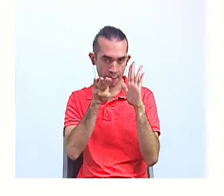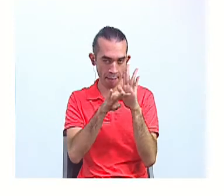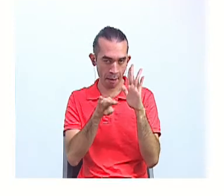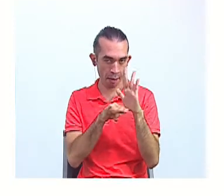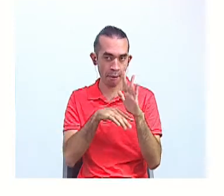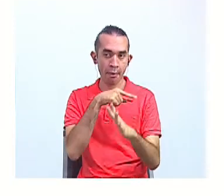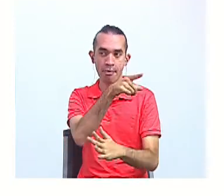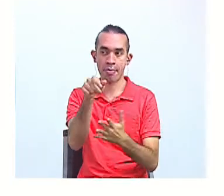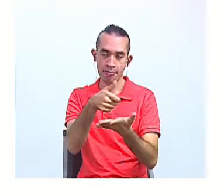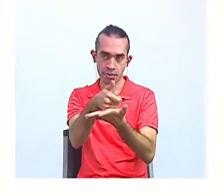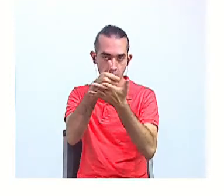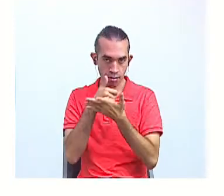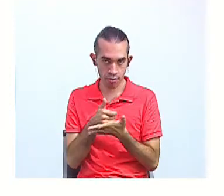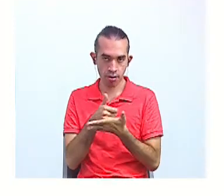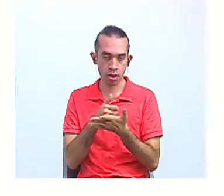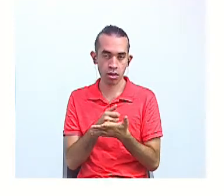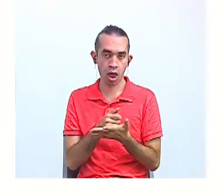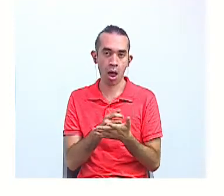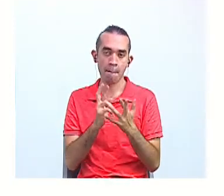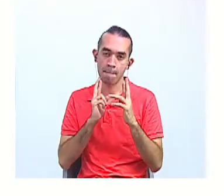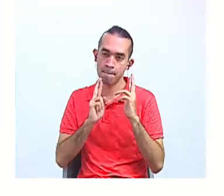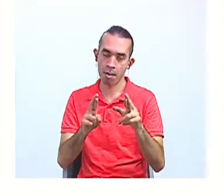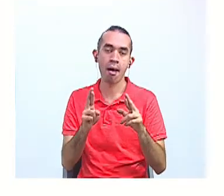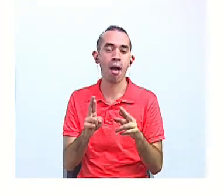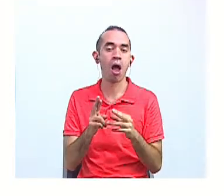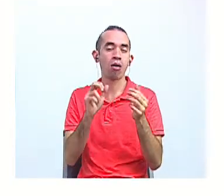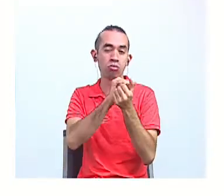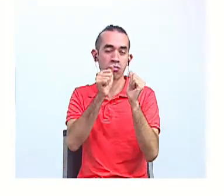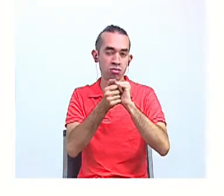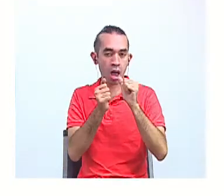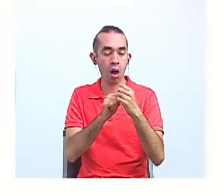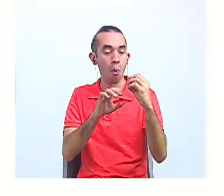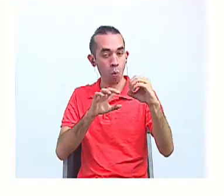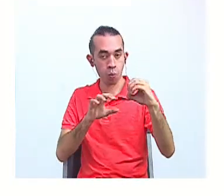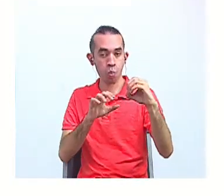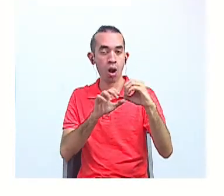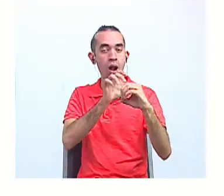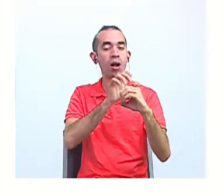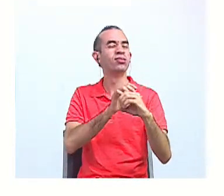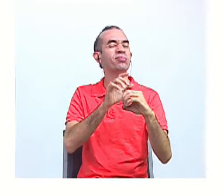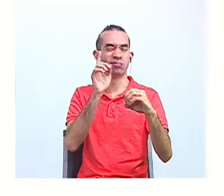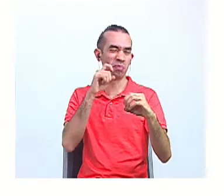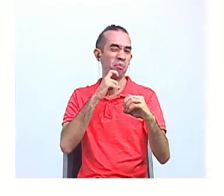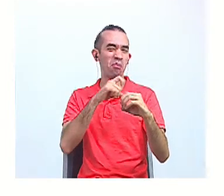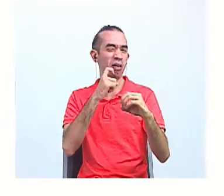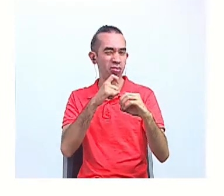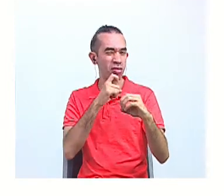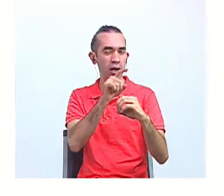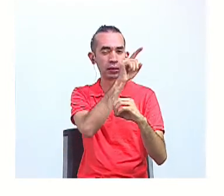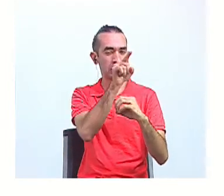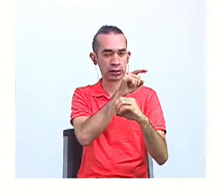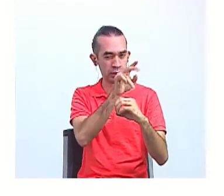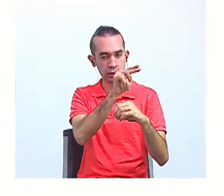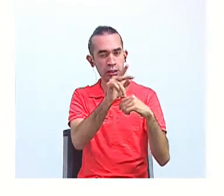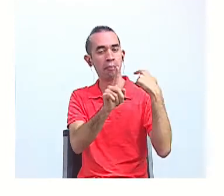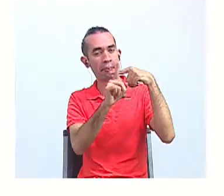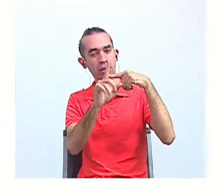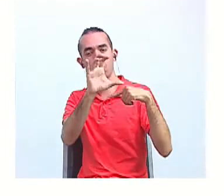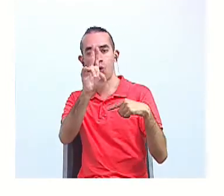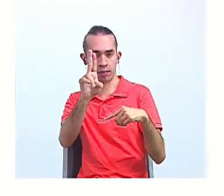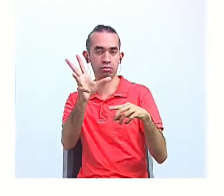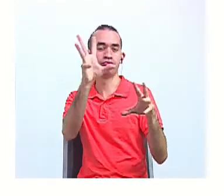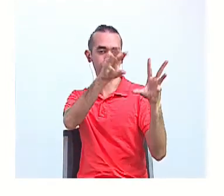van a ayudar a obtener la densidad de la esfera de latón. En este caso, es importante recordar